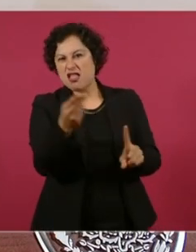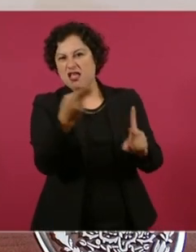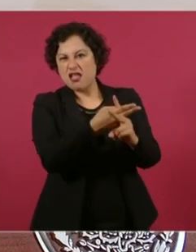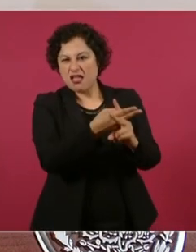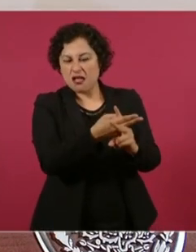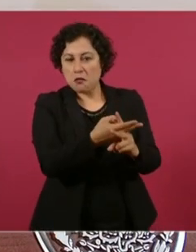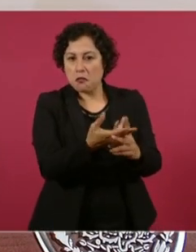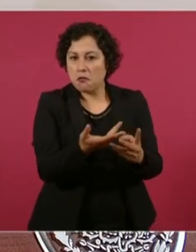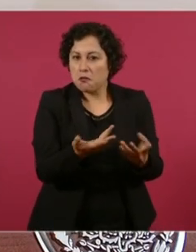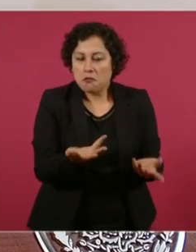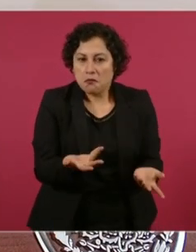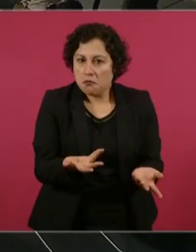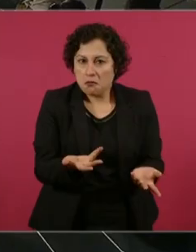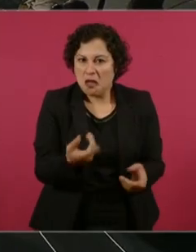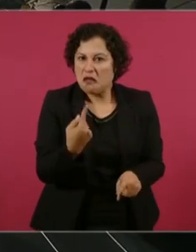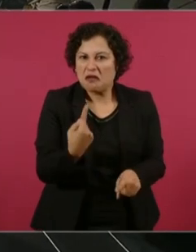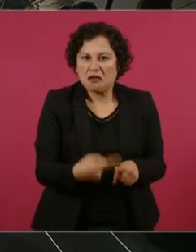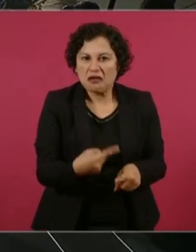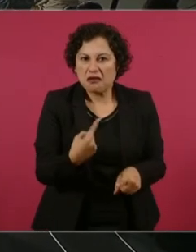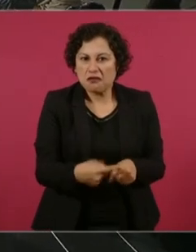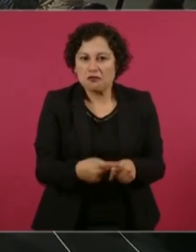¿A quién hemos torturado?